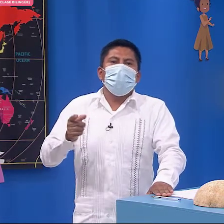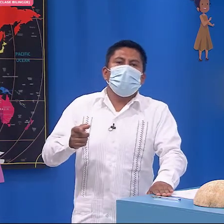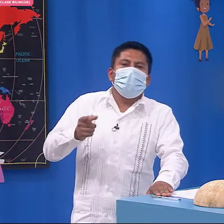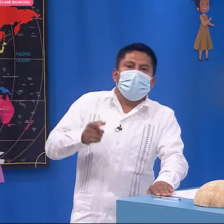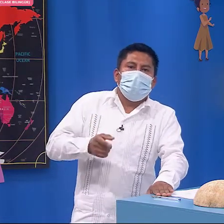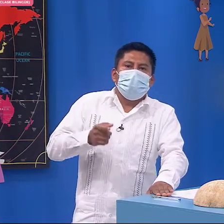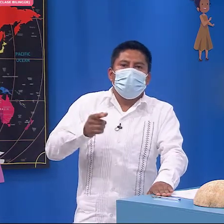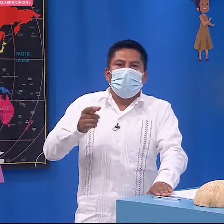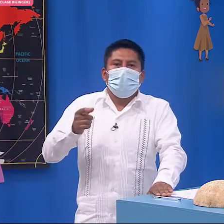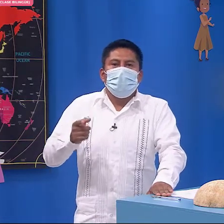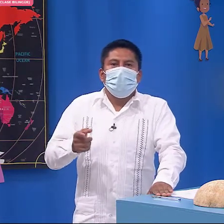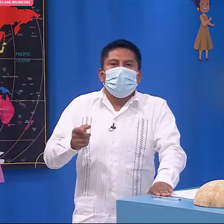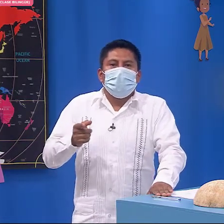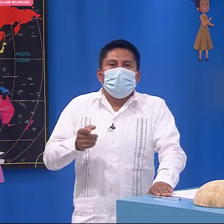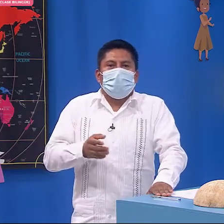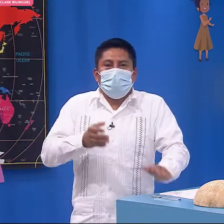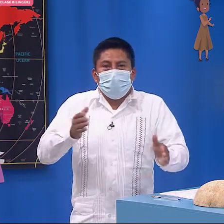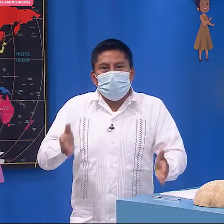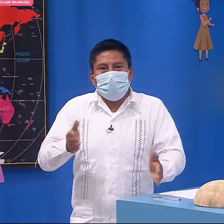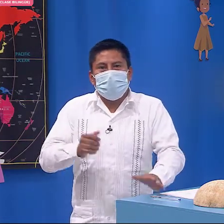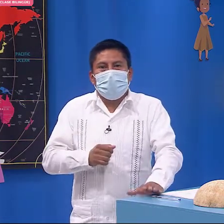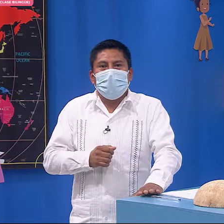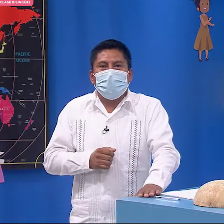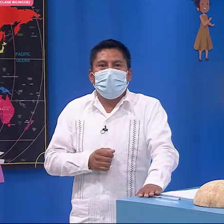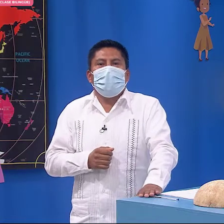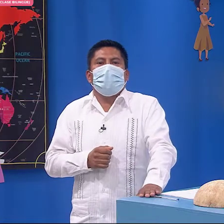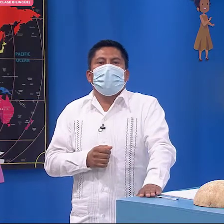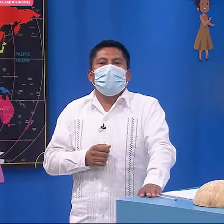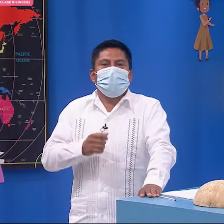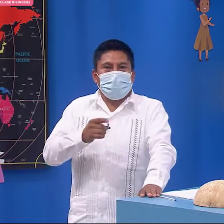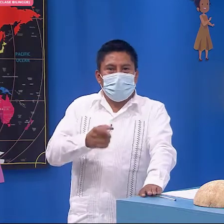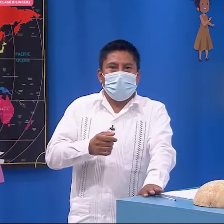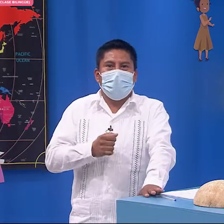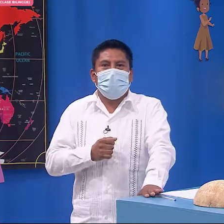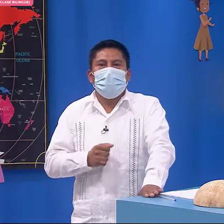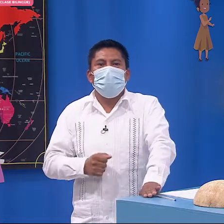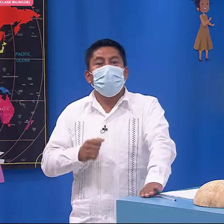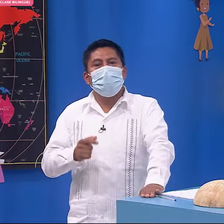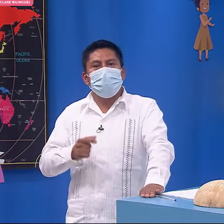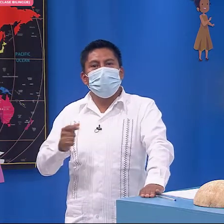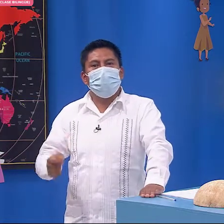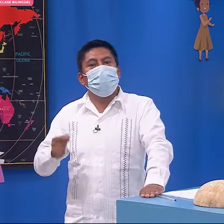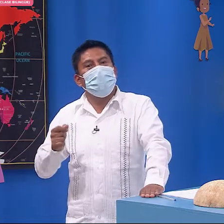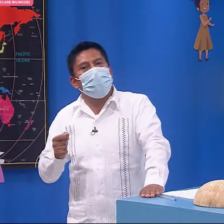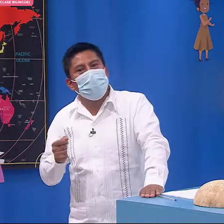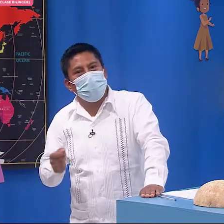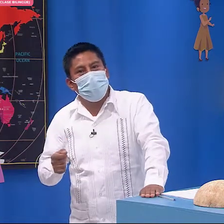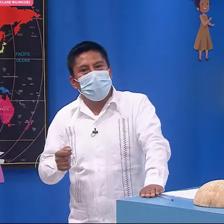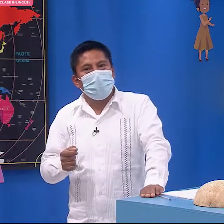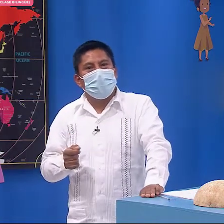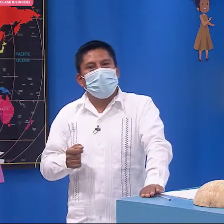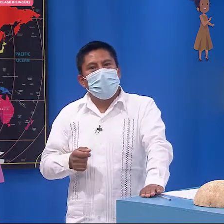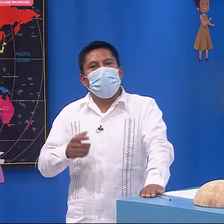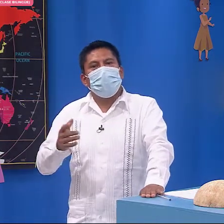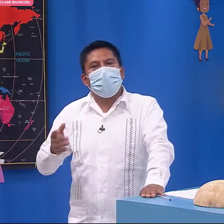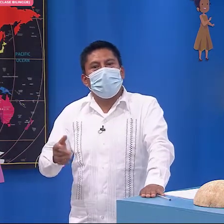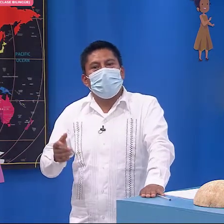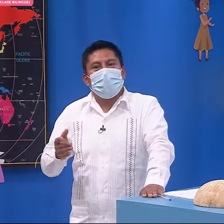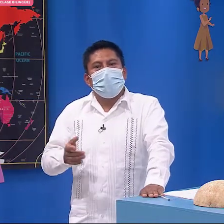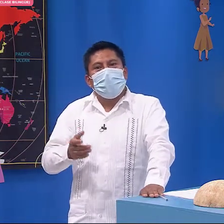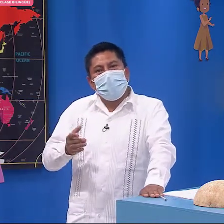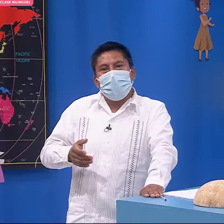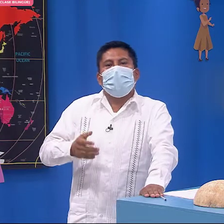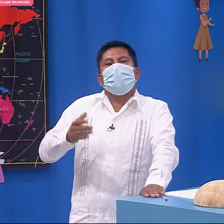Rutin, goze, guchoto yoyiza, guini, das chizahala, gongungu no shinondo, ti